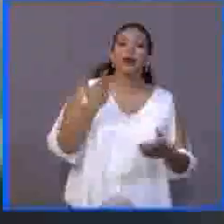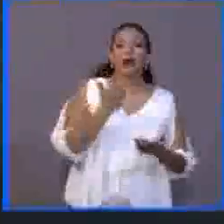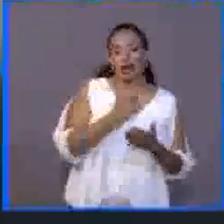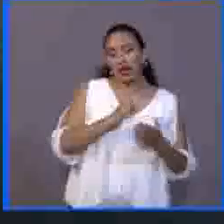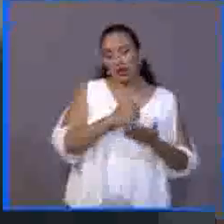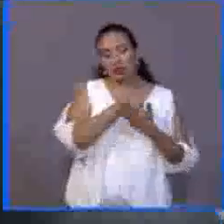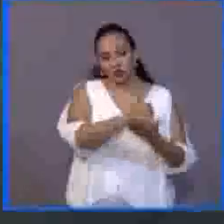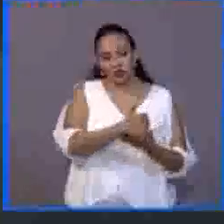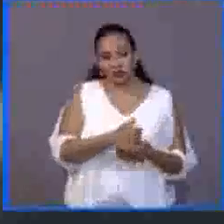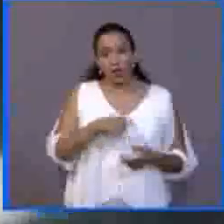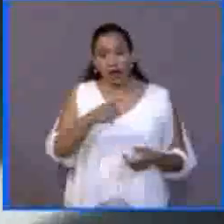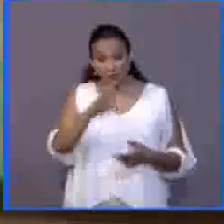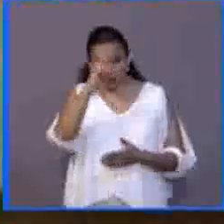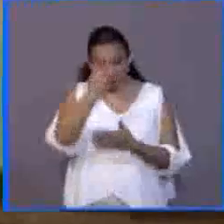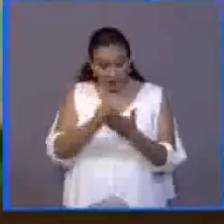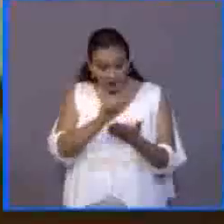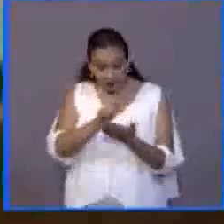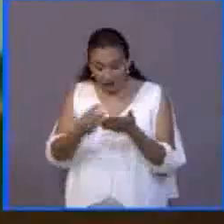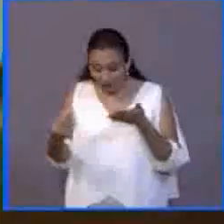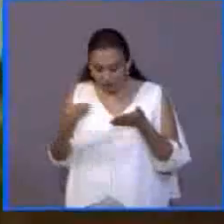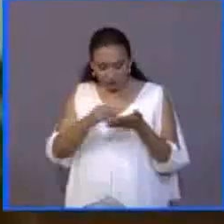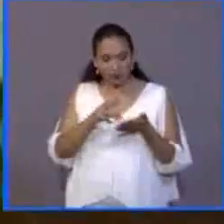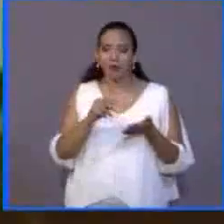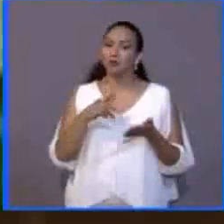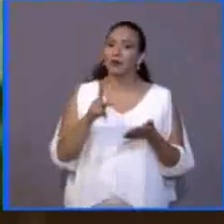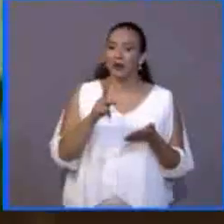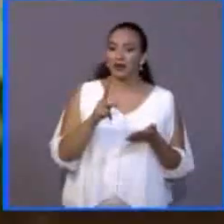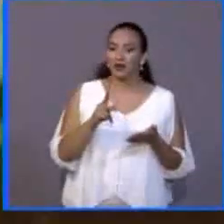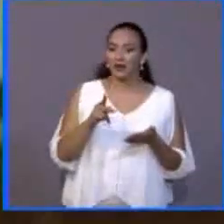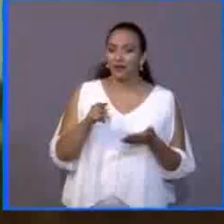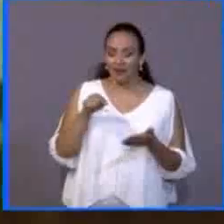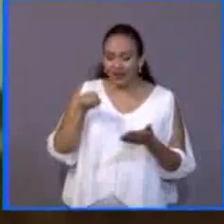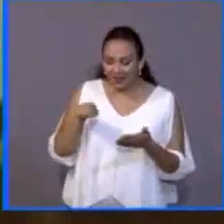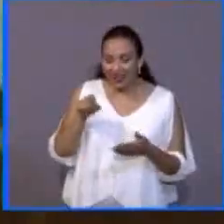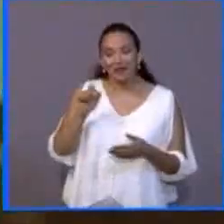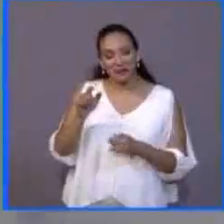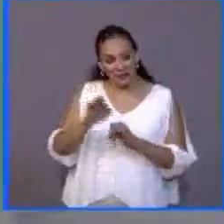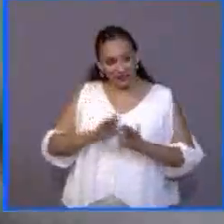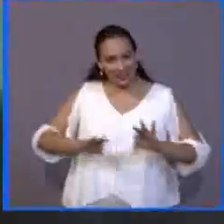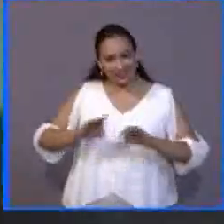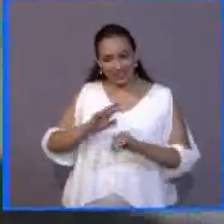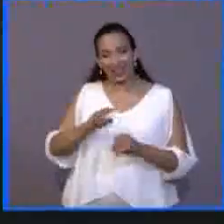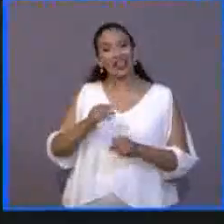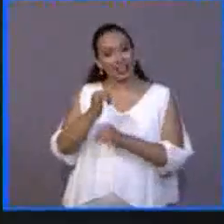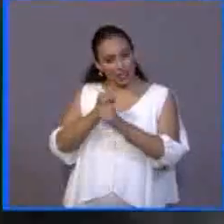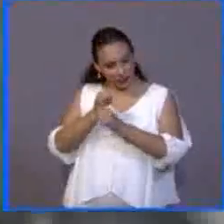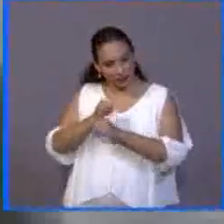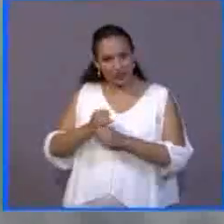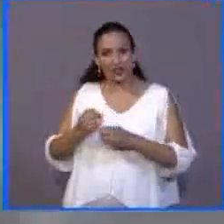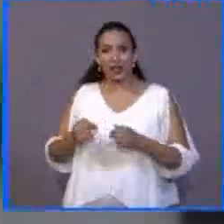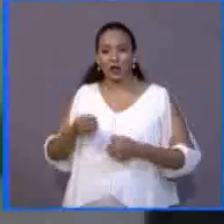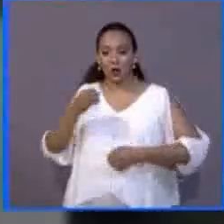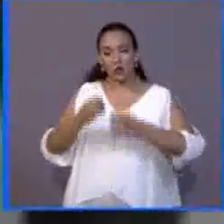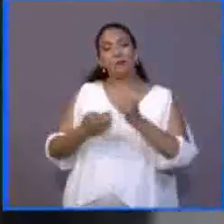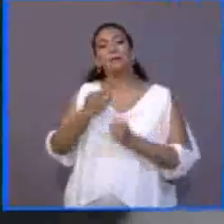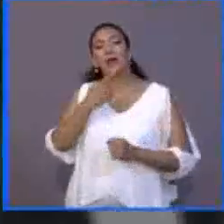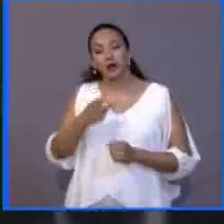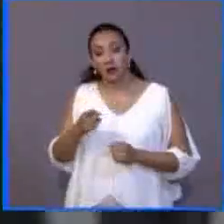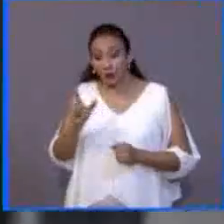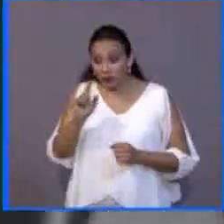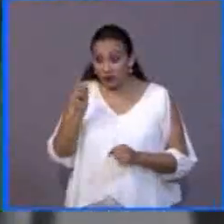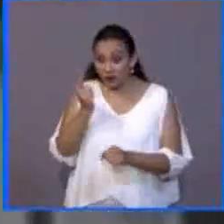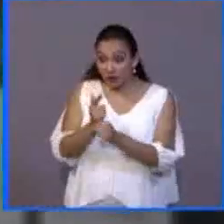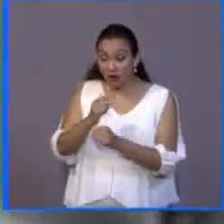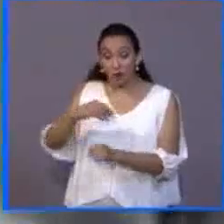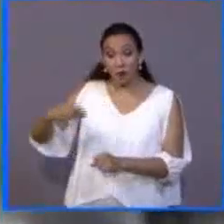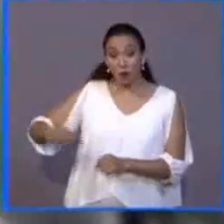delito no esté tipificado en el derecho interno no afecta a la obligación internacional de investigar, juzgar y sancionar a los